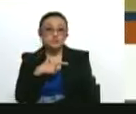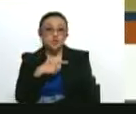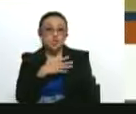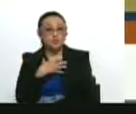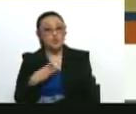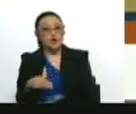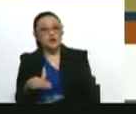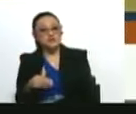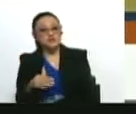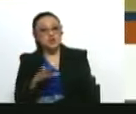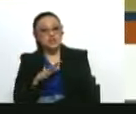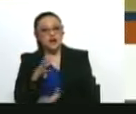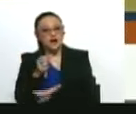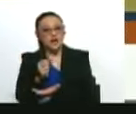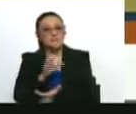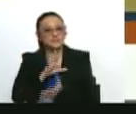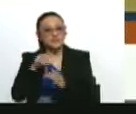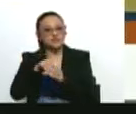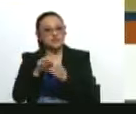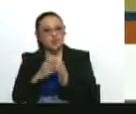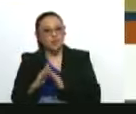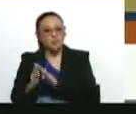dueños del CLAC en la comunidad.